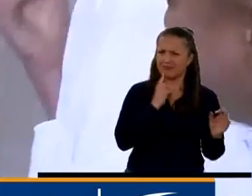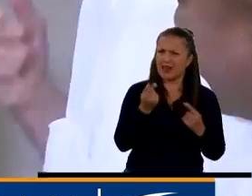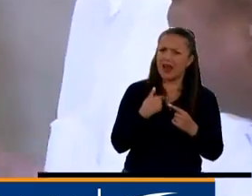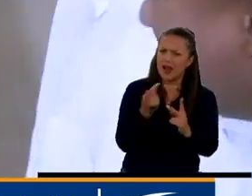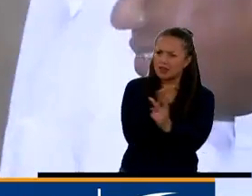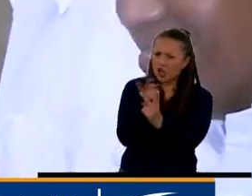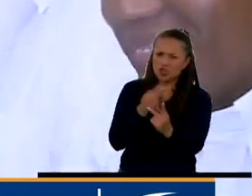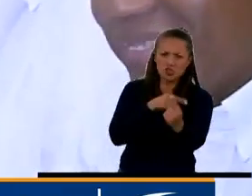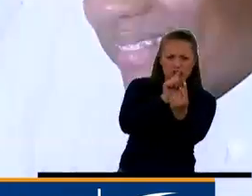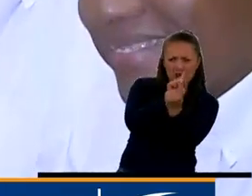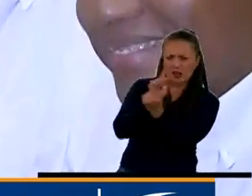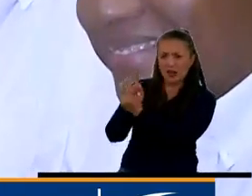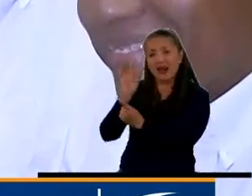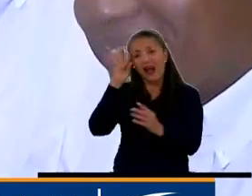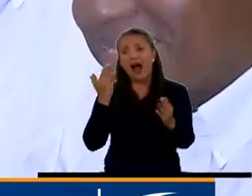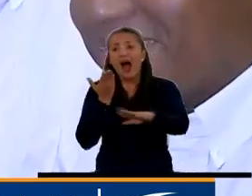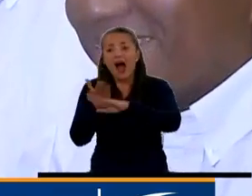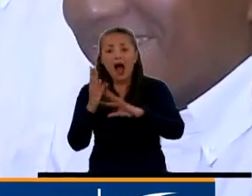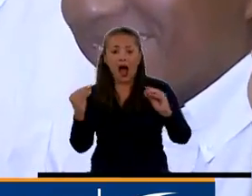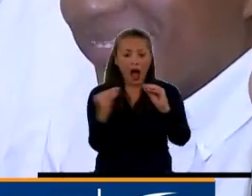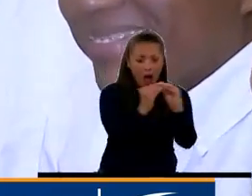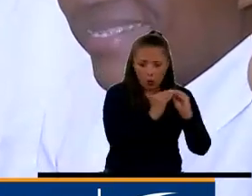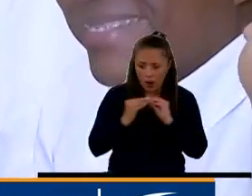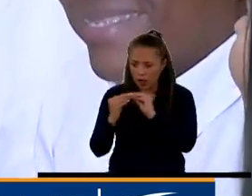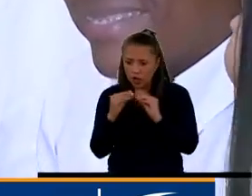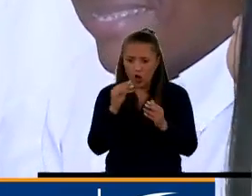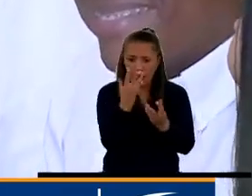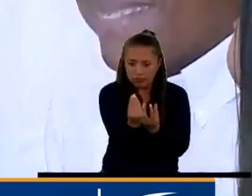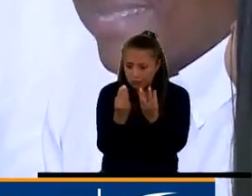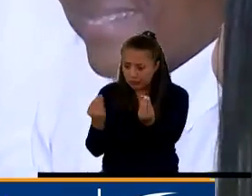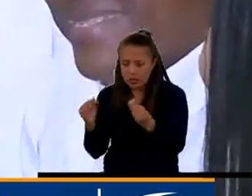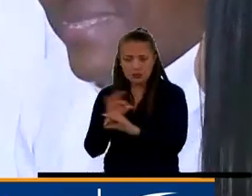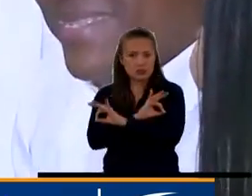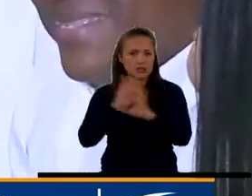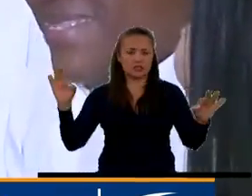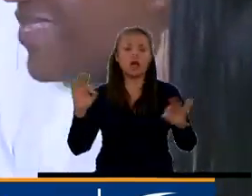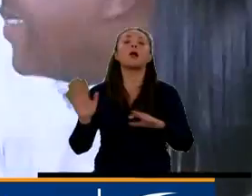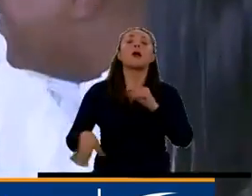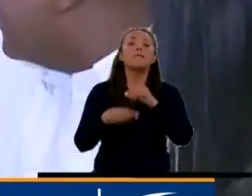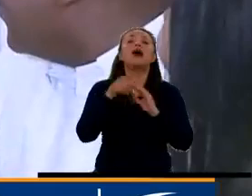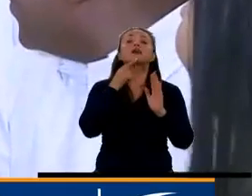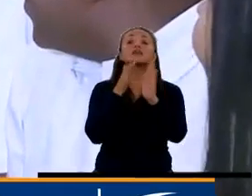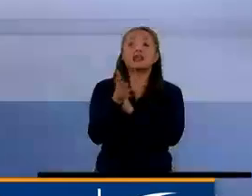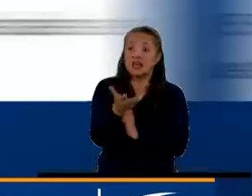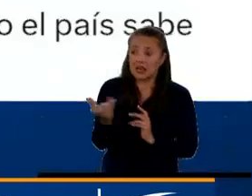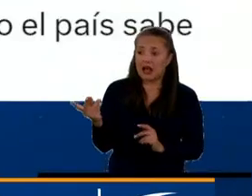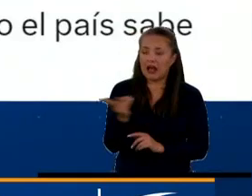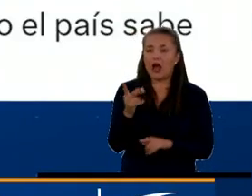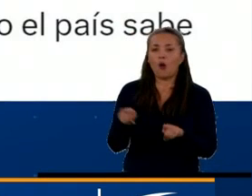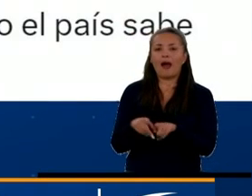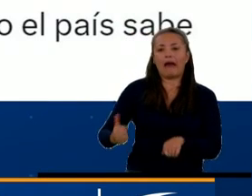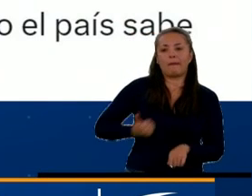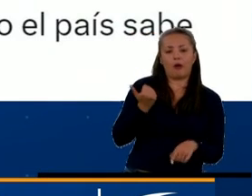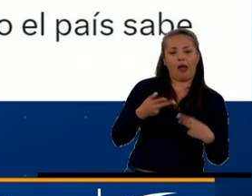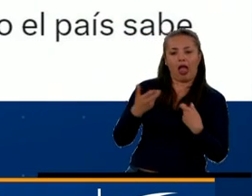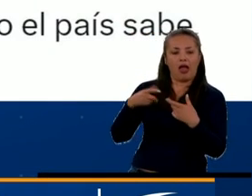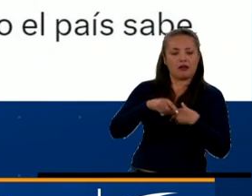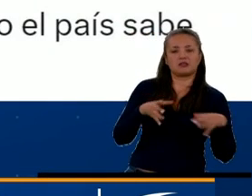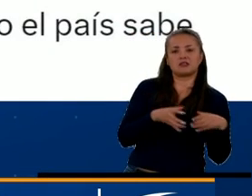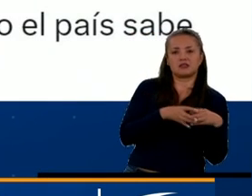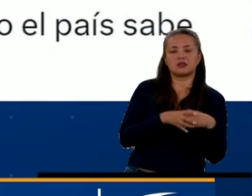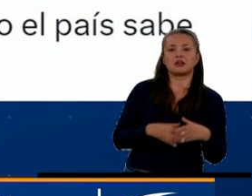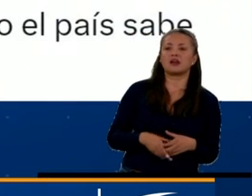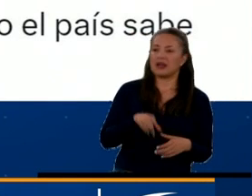y que su propuesta de coalición para esta legislatura no prosperó Además afirmó que se quieren aprovechar de su partido se quieren